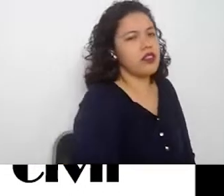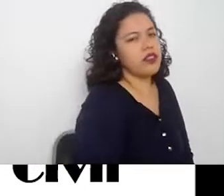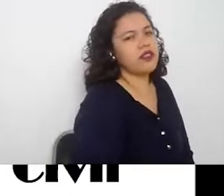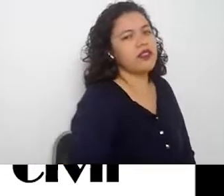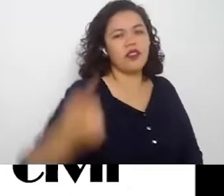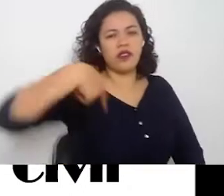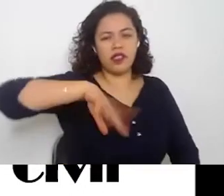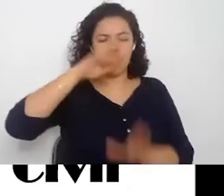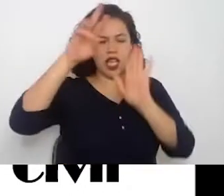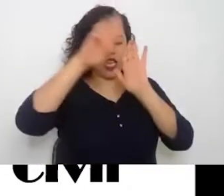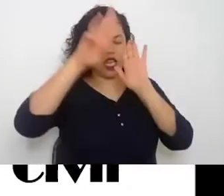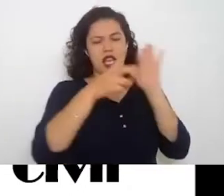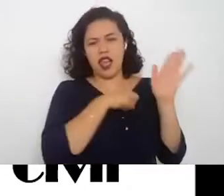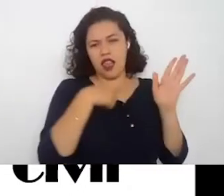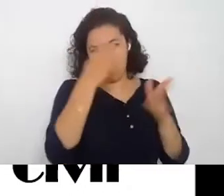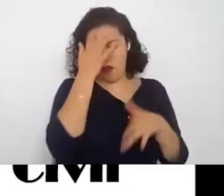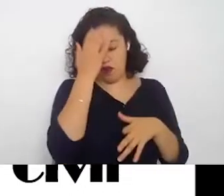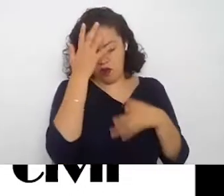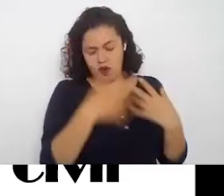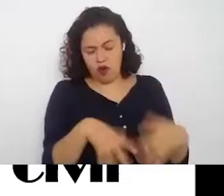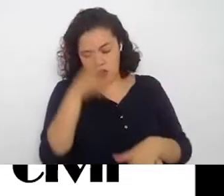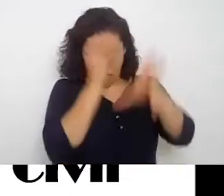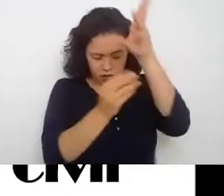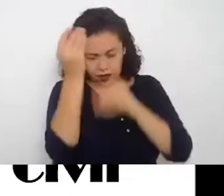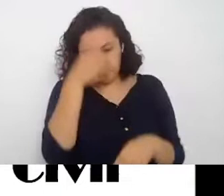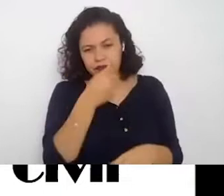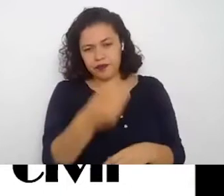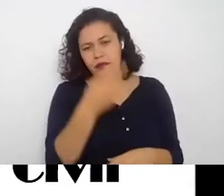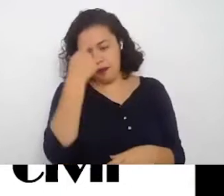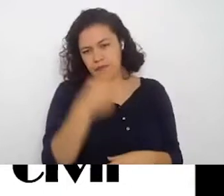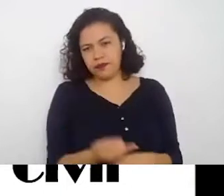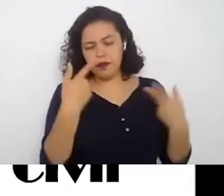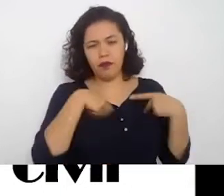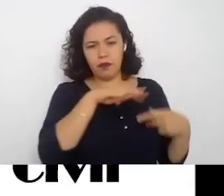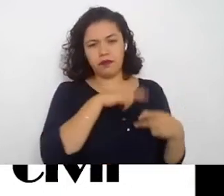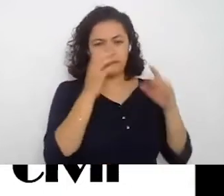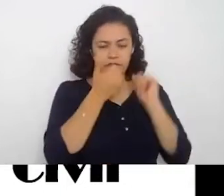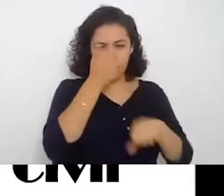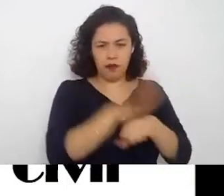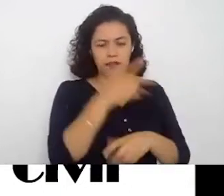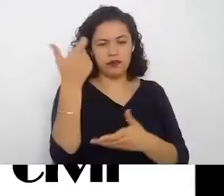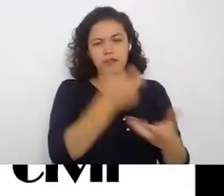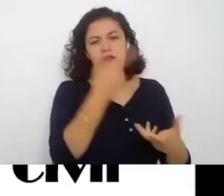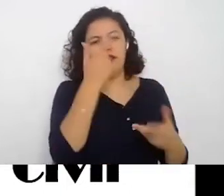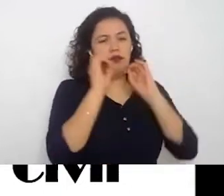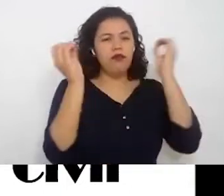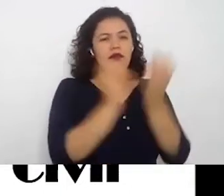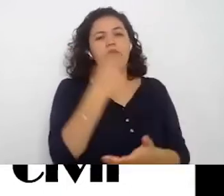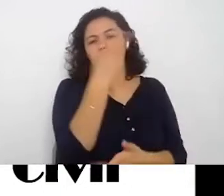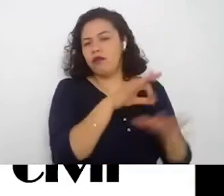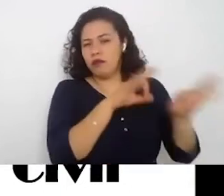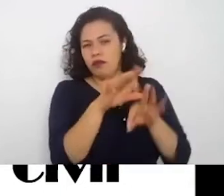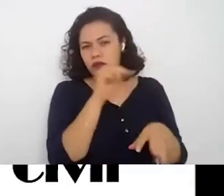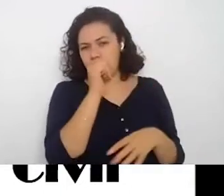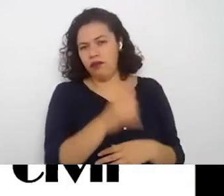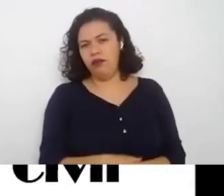regulaciones porque pues son el fundamento del quehacer de la administración financiera de una organización y